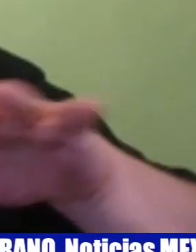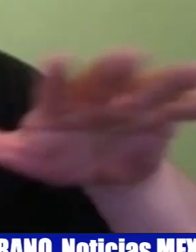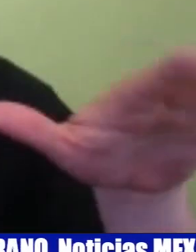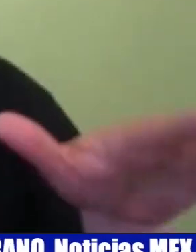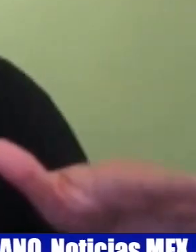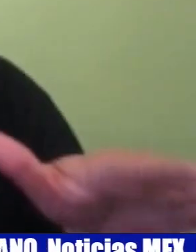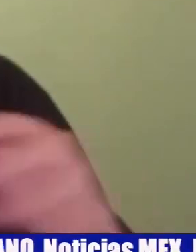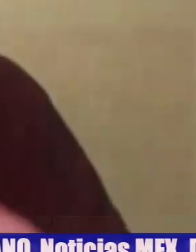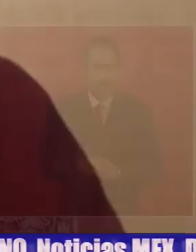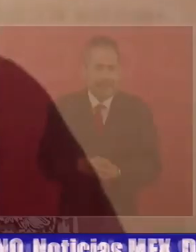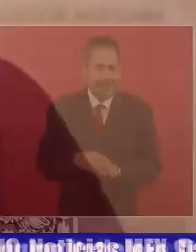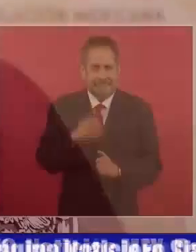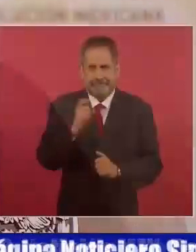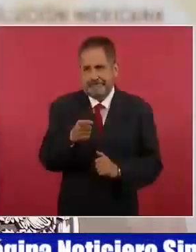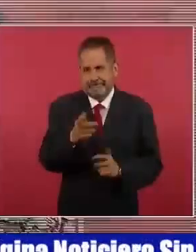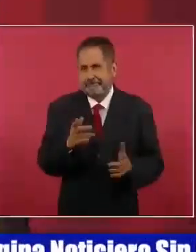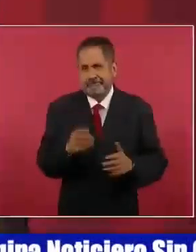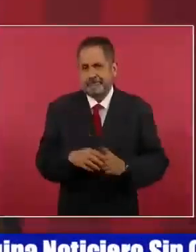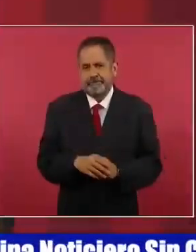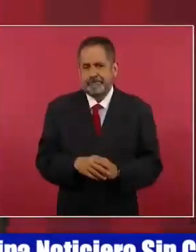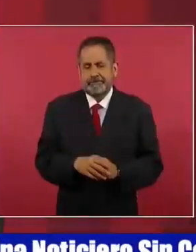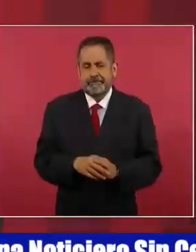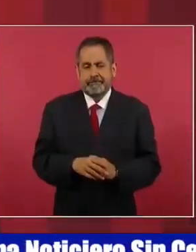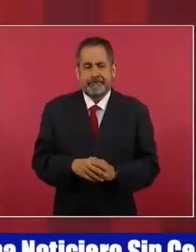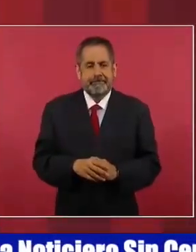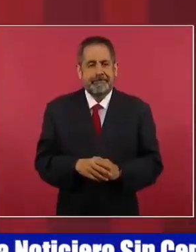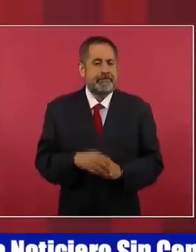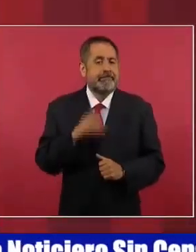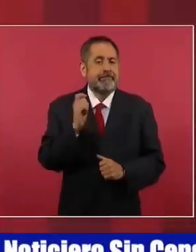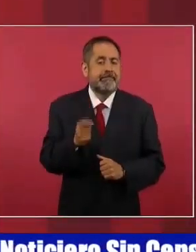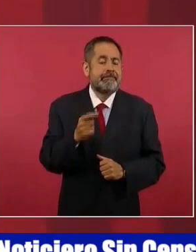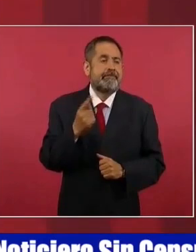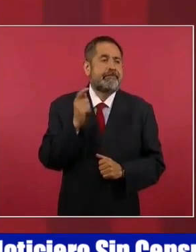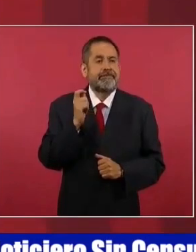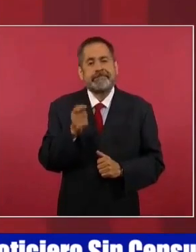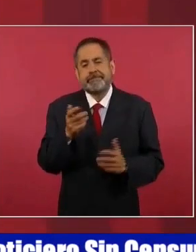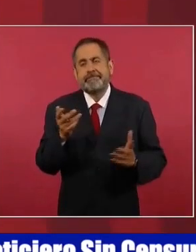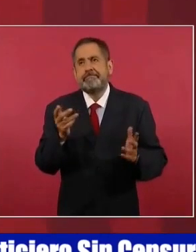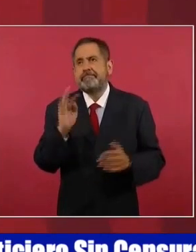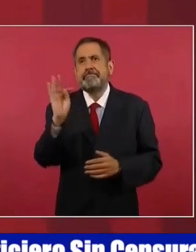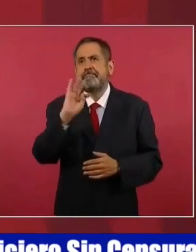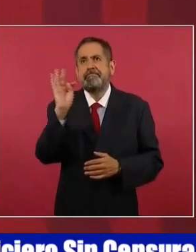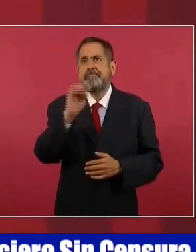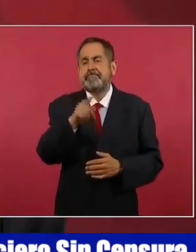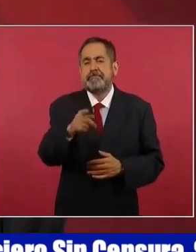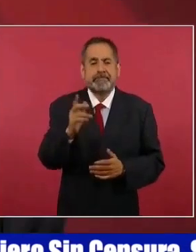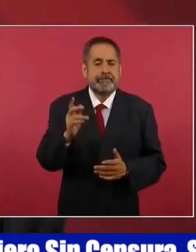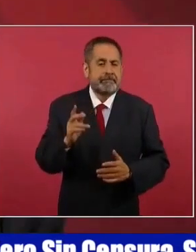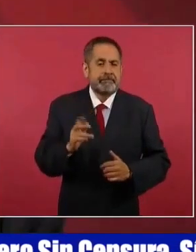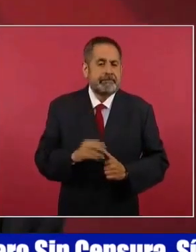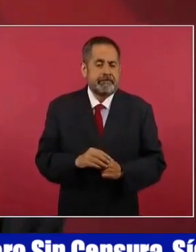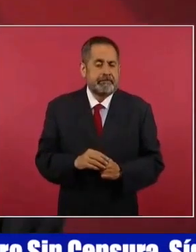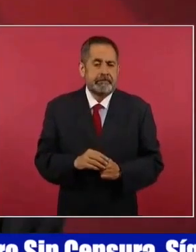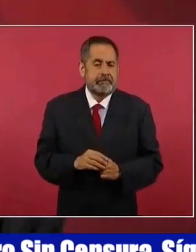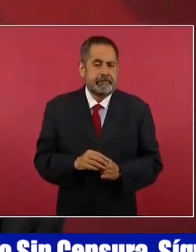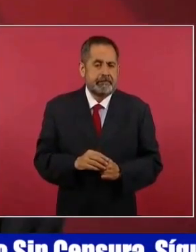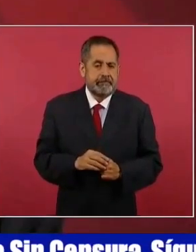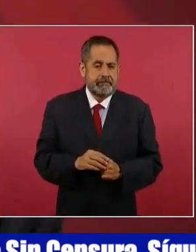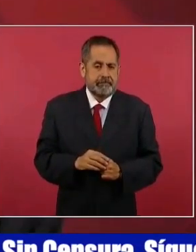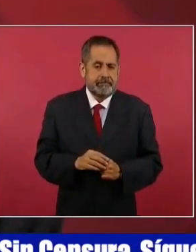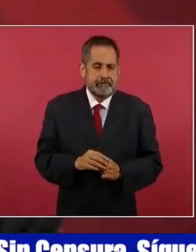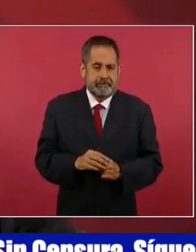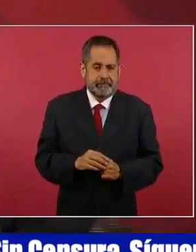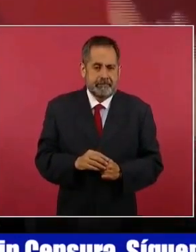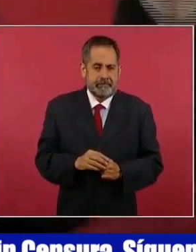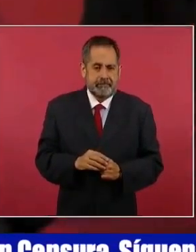apoyo universal. Entonces, tanto le llegaba el recurso a los del Pedregal y a las Lomas, como a los más humildes